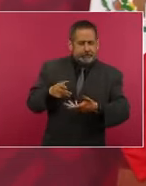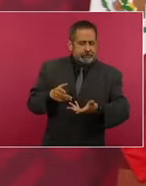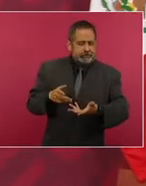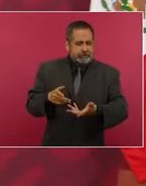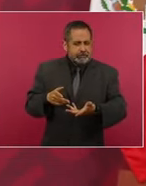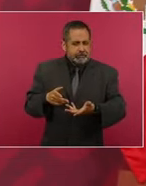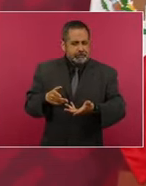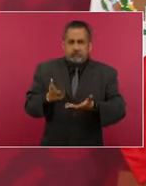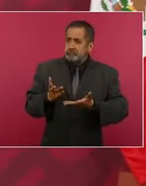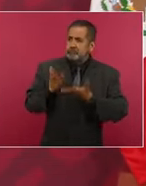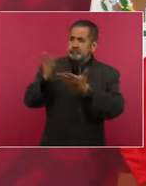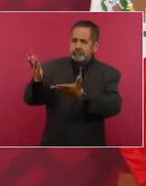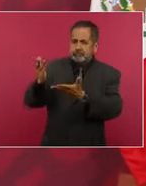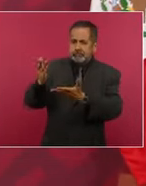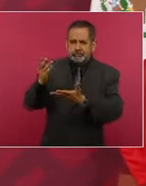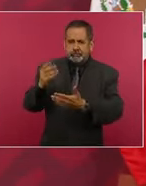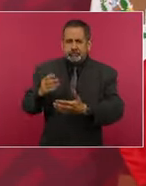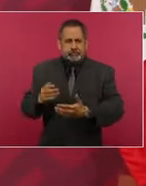el imperio